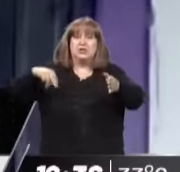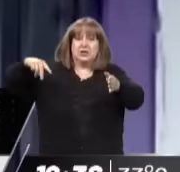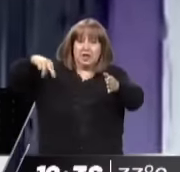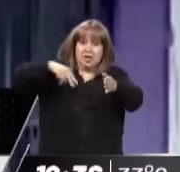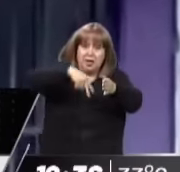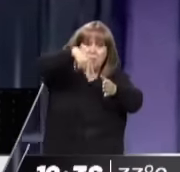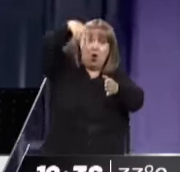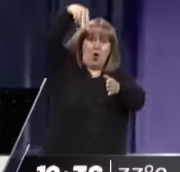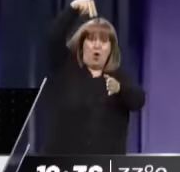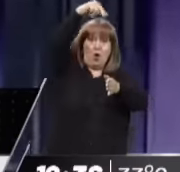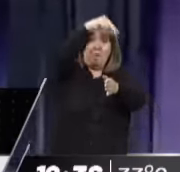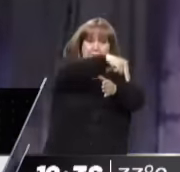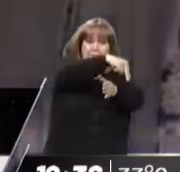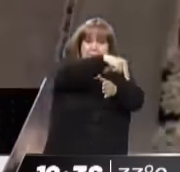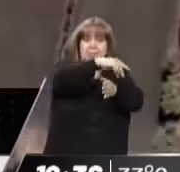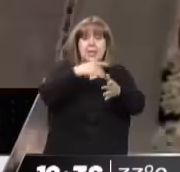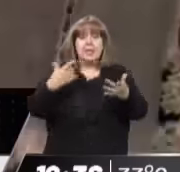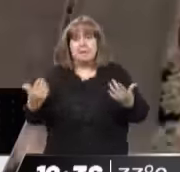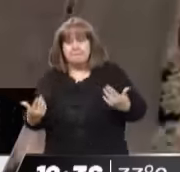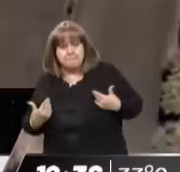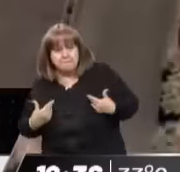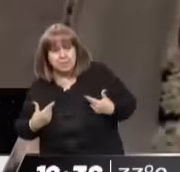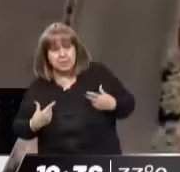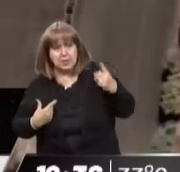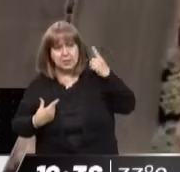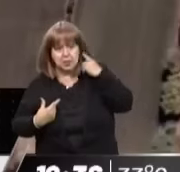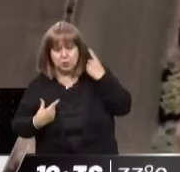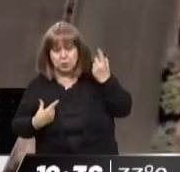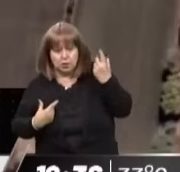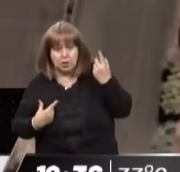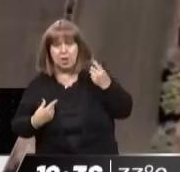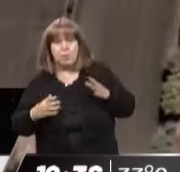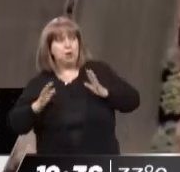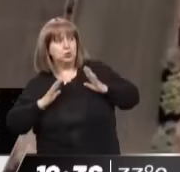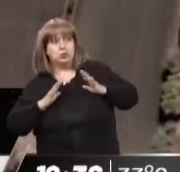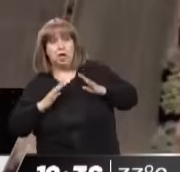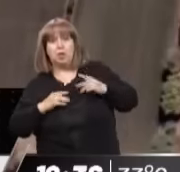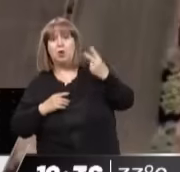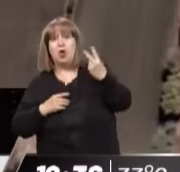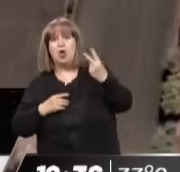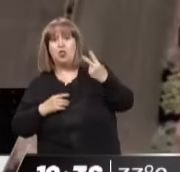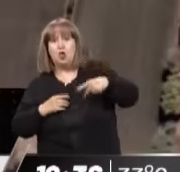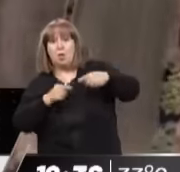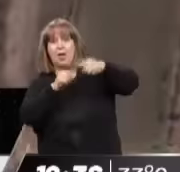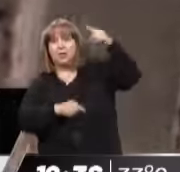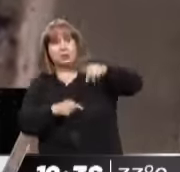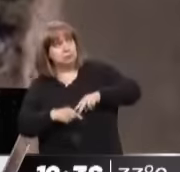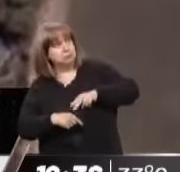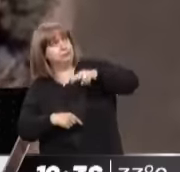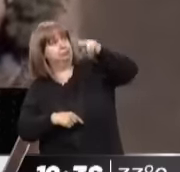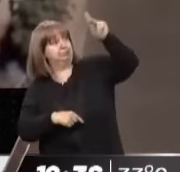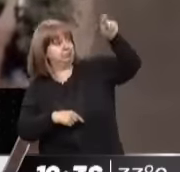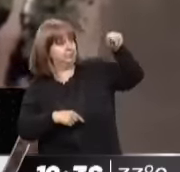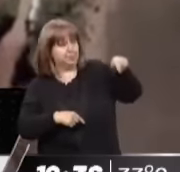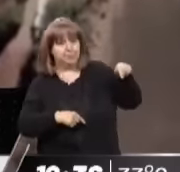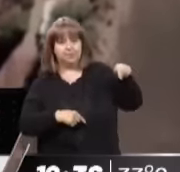los asustó, y sintieron que alguien cayó o algo cayó, y sintieron ruido. Este es el relato de los chicos que